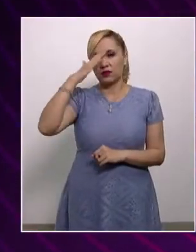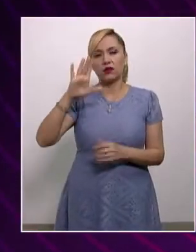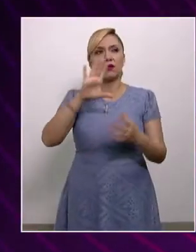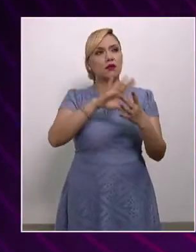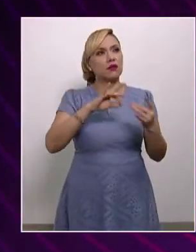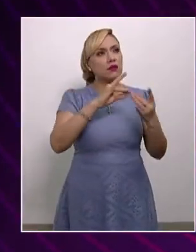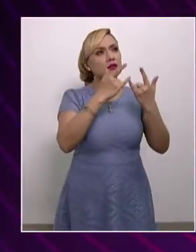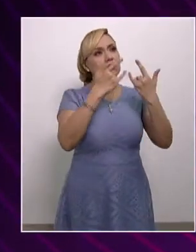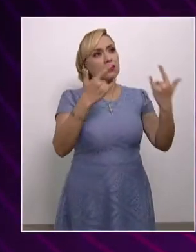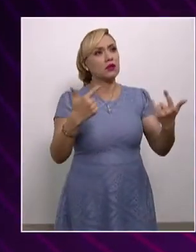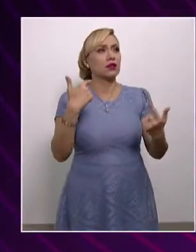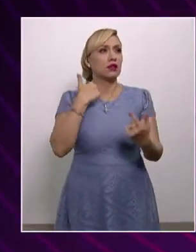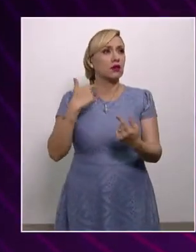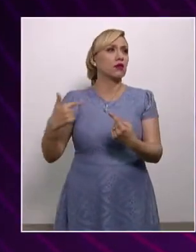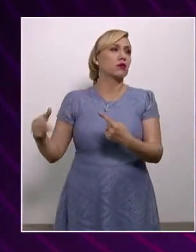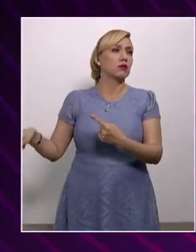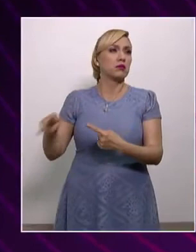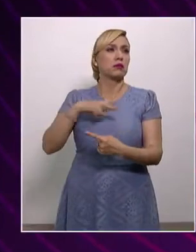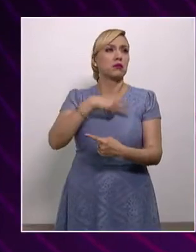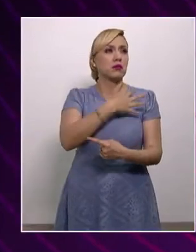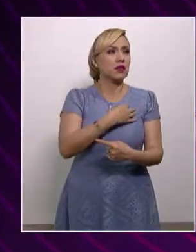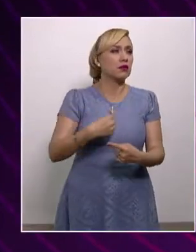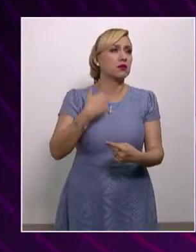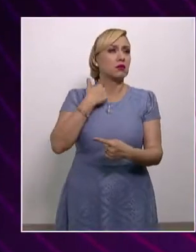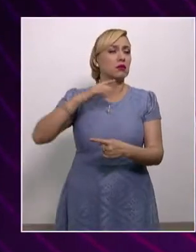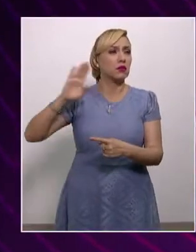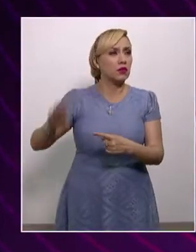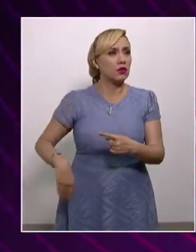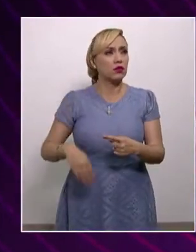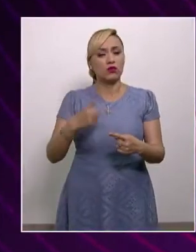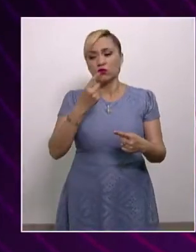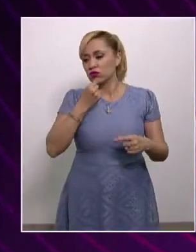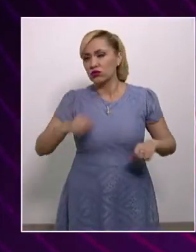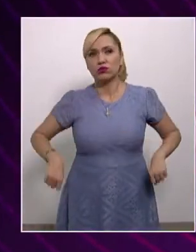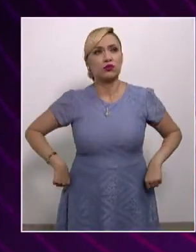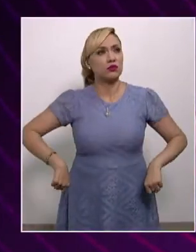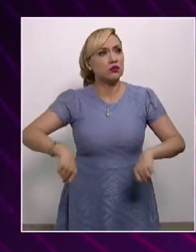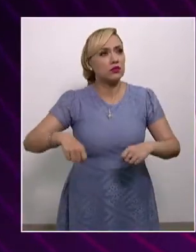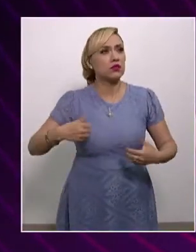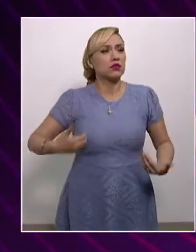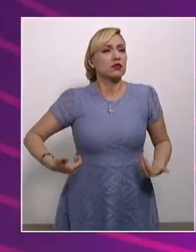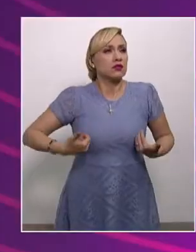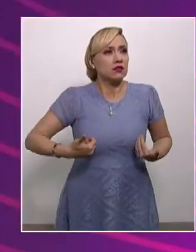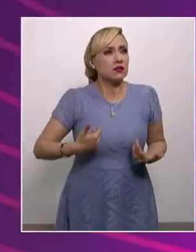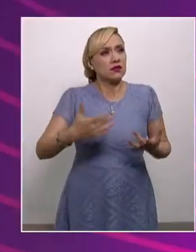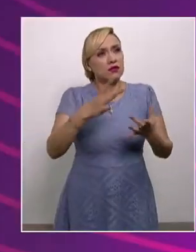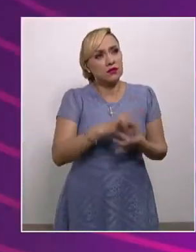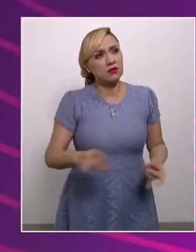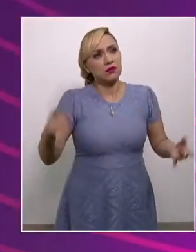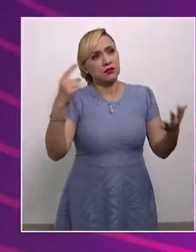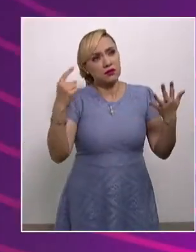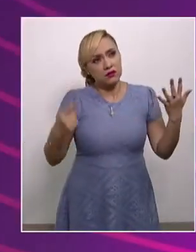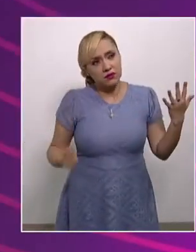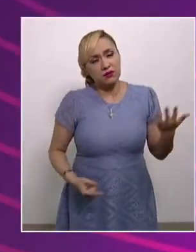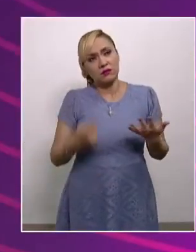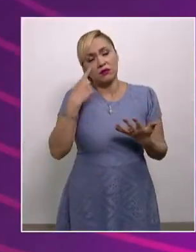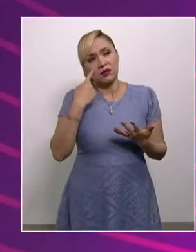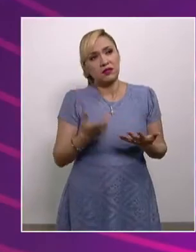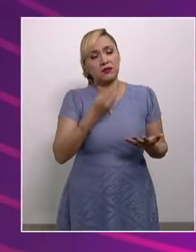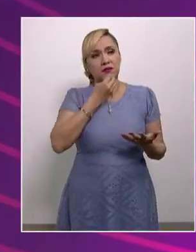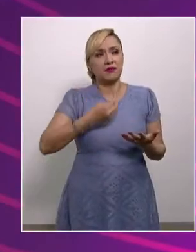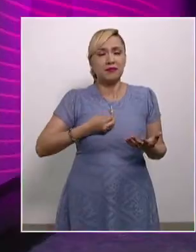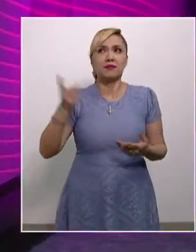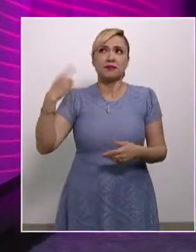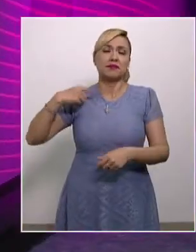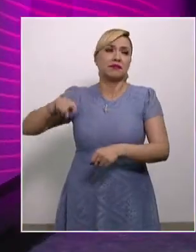sus hijos, que le mataron al hijo que viene huyendo, pero que traía además a los 2 enanos cargando porque no los podía dejar, y por ahí para que no le hiciera nada a sus enanos dejó que